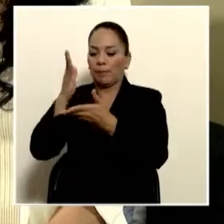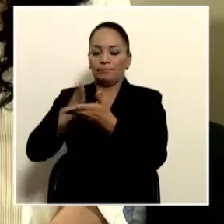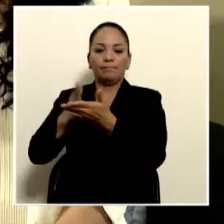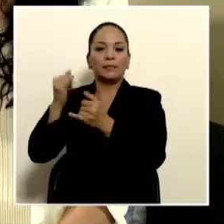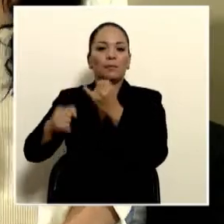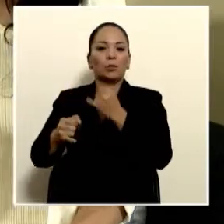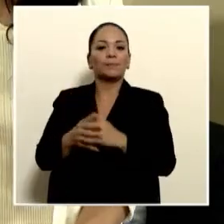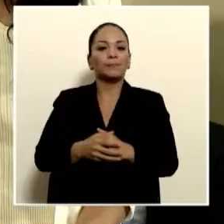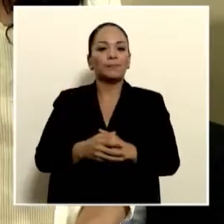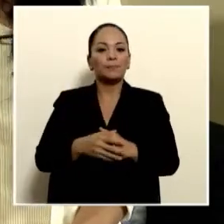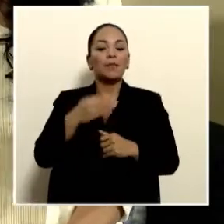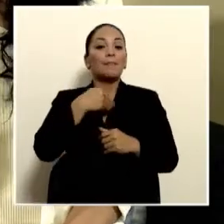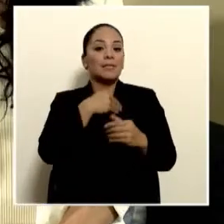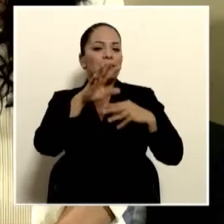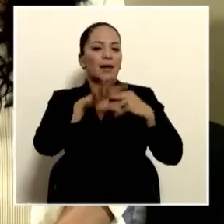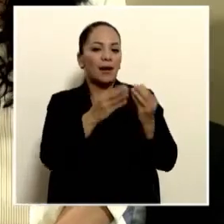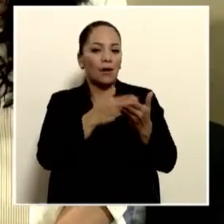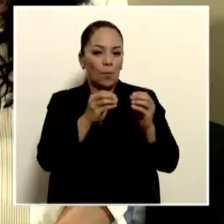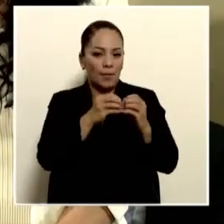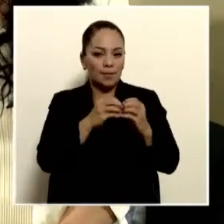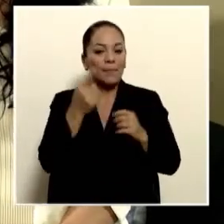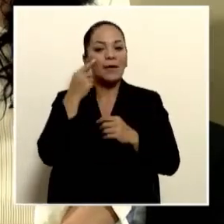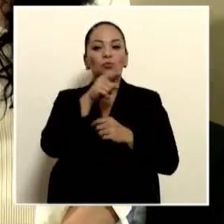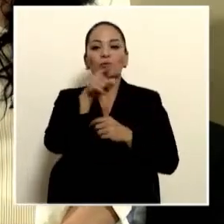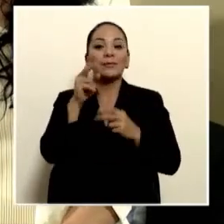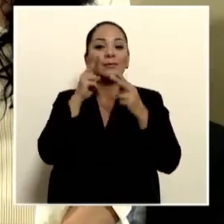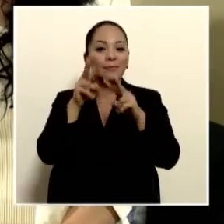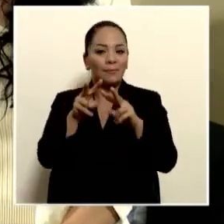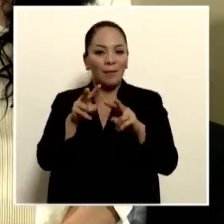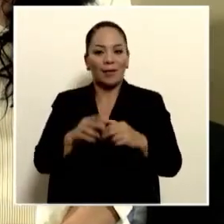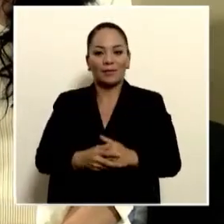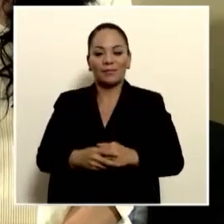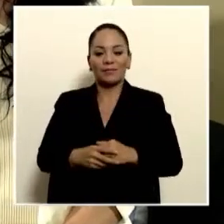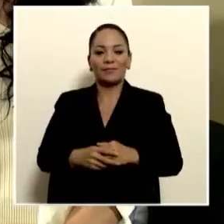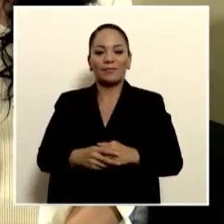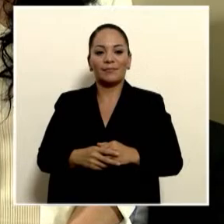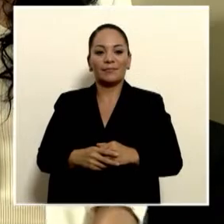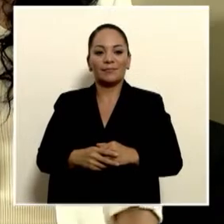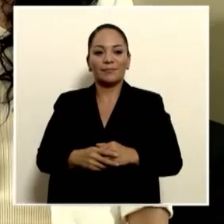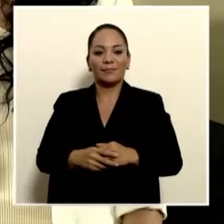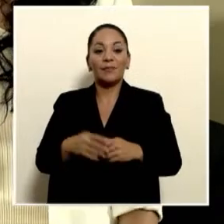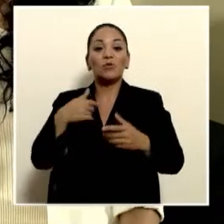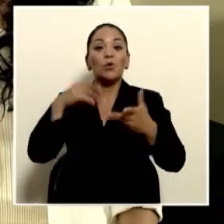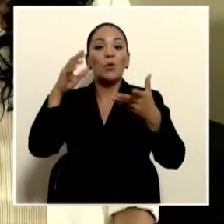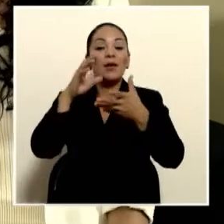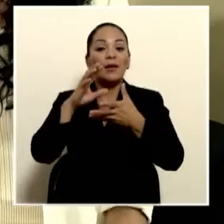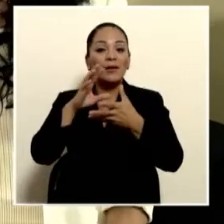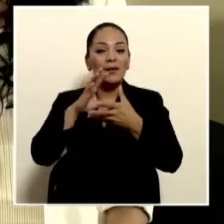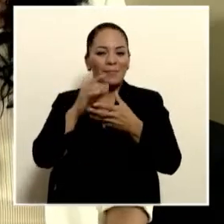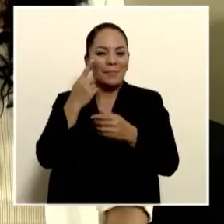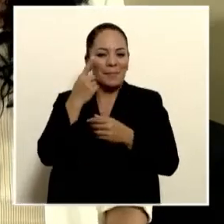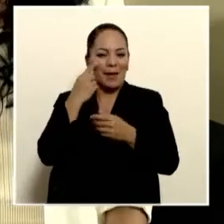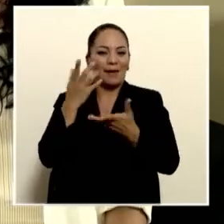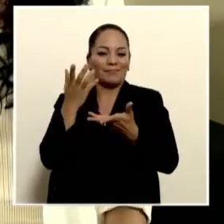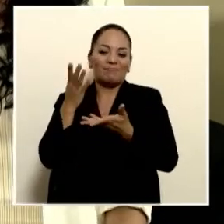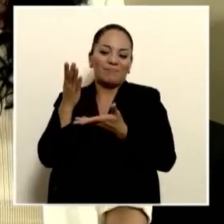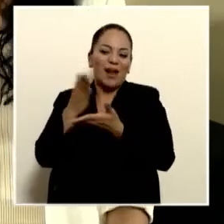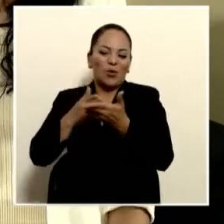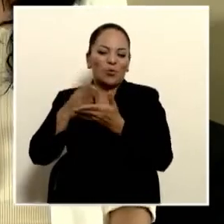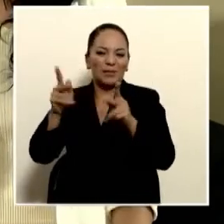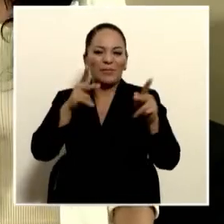Aquí la ministra quiere añadir para que vean que a pesar de lo que les cuentan algunos, que ustedes